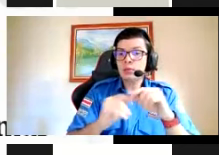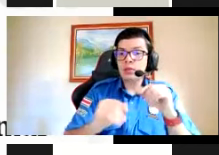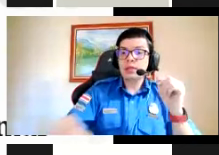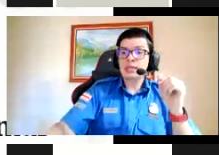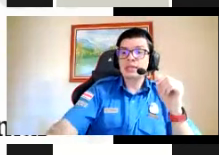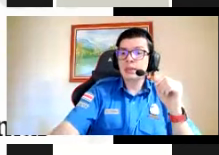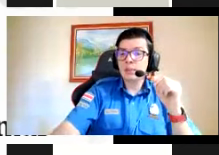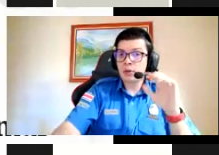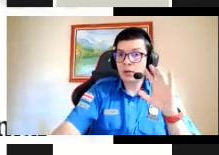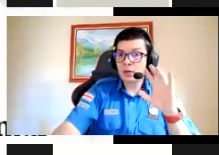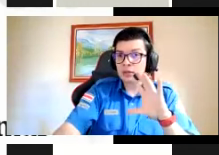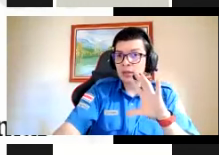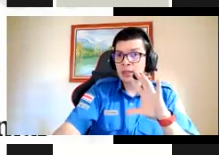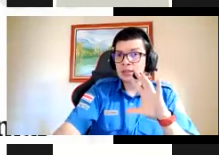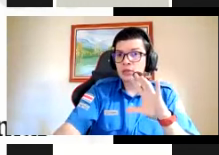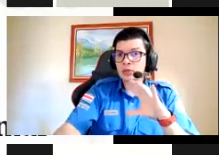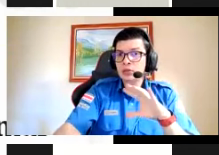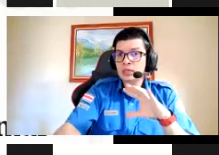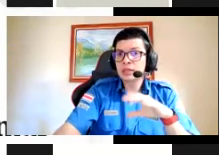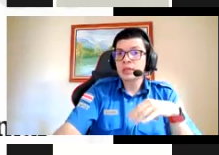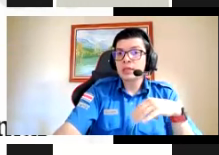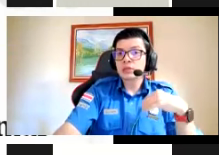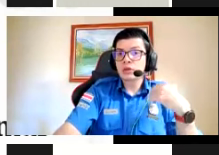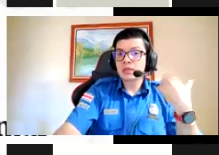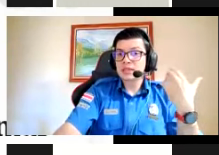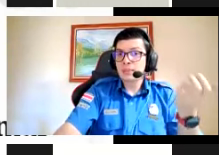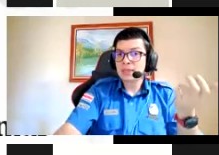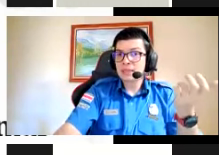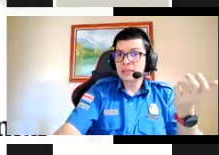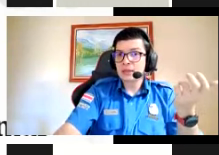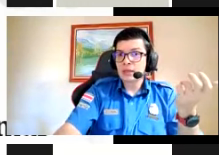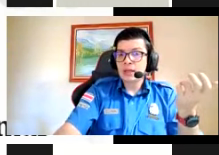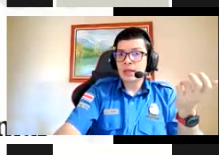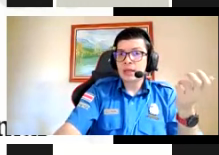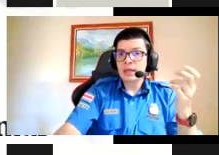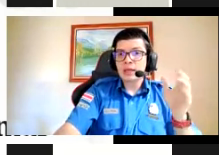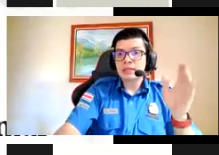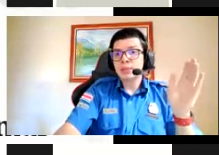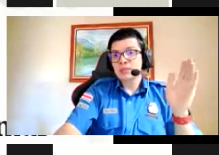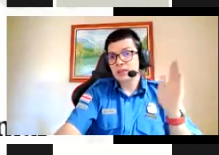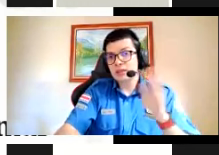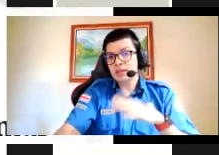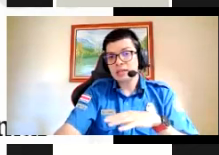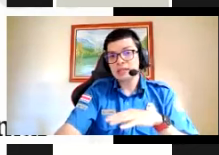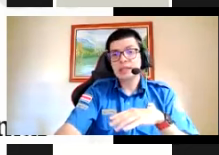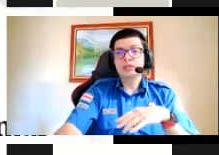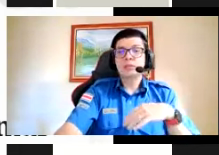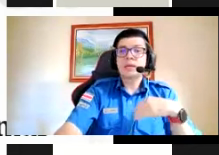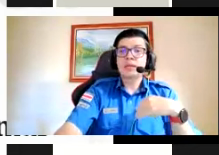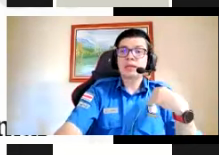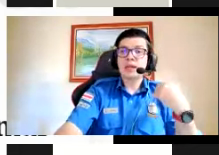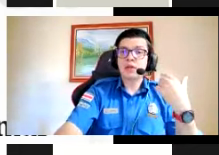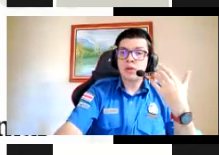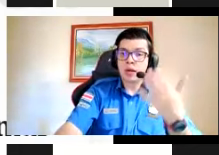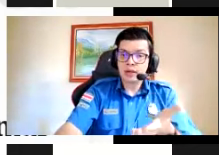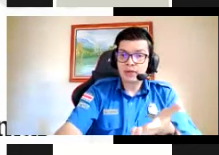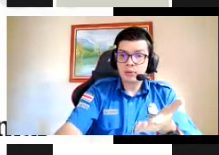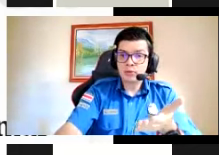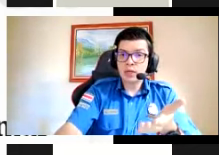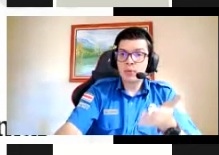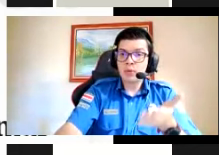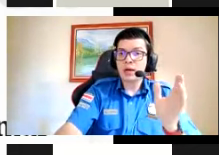Y es muy interesante porque justamente esas condiciones son las que pasan. Se empiezan a retirar cilindros en mal estado.